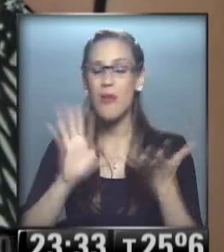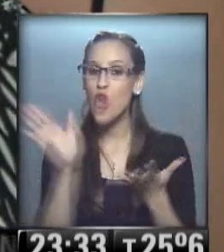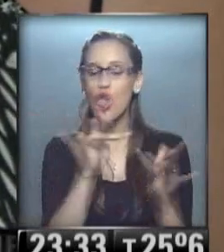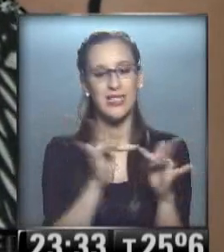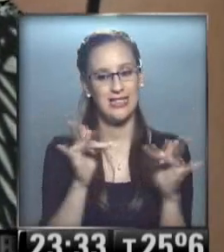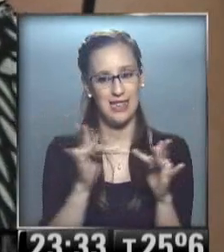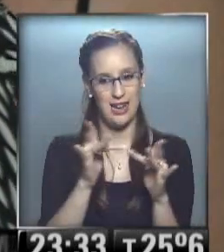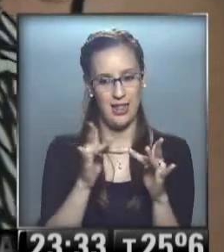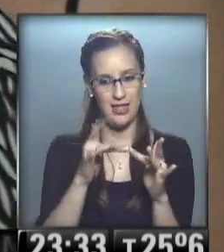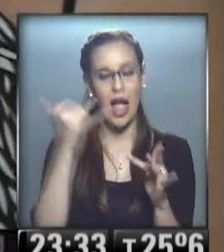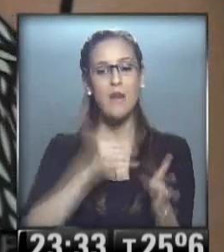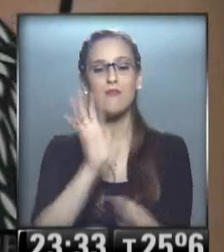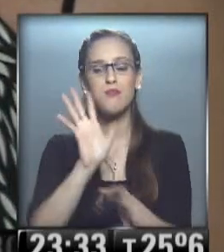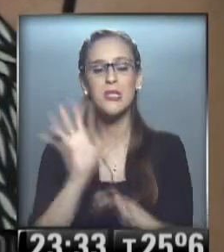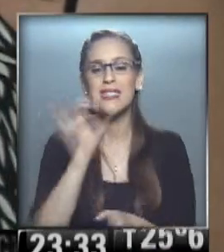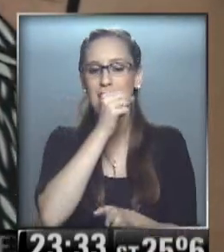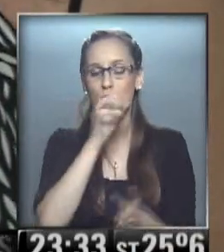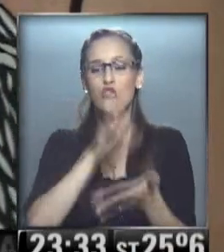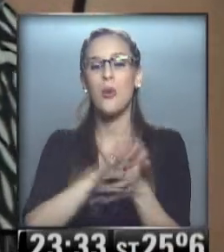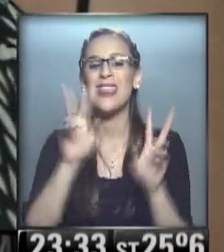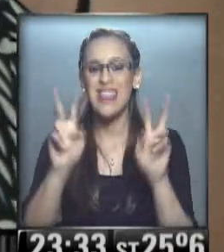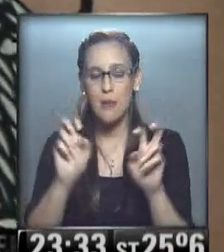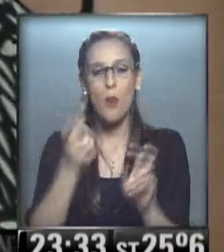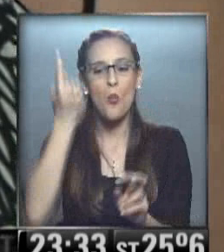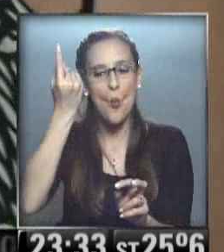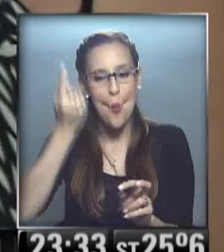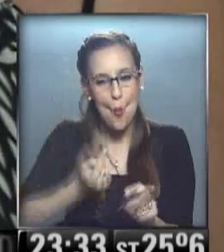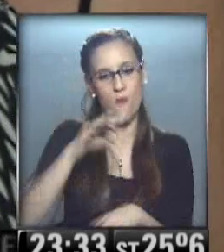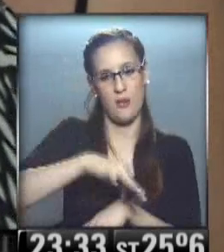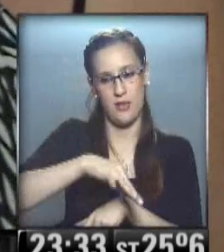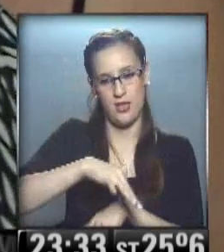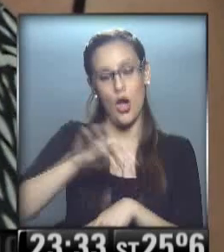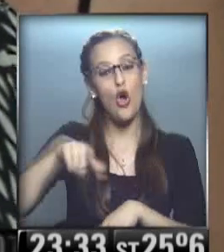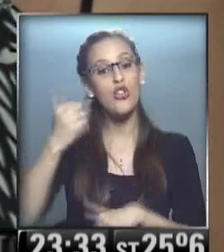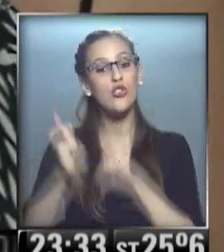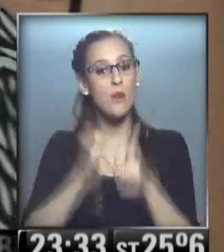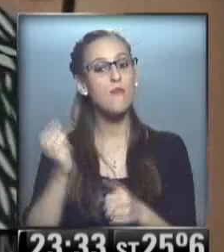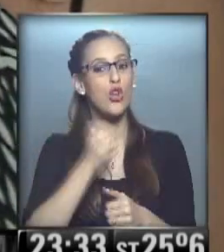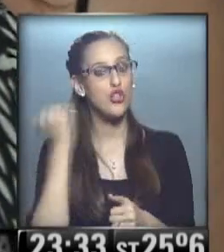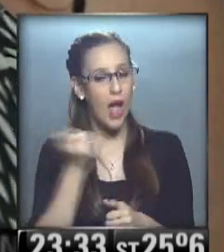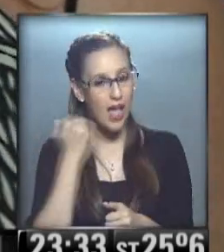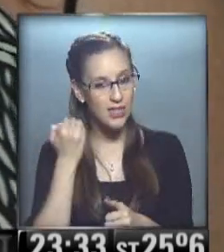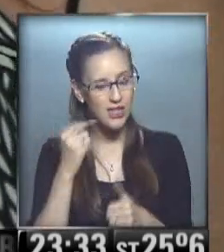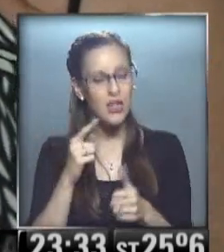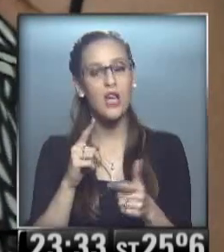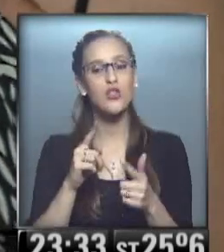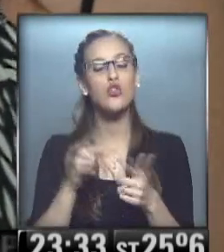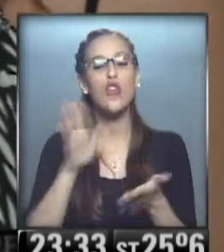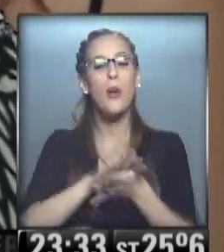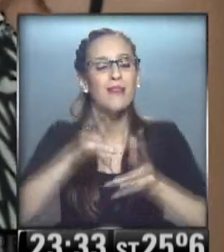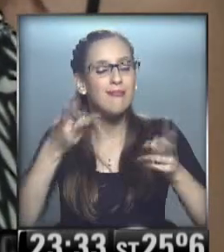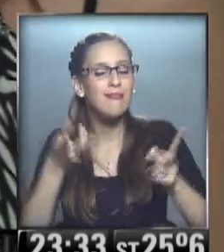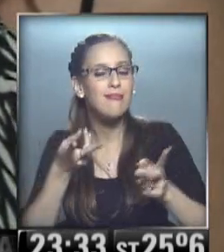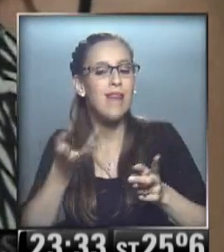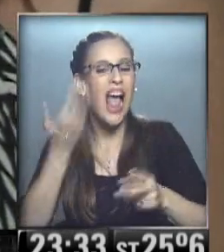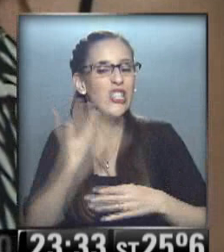secreto a voces, si se quiere, vinculado a la temática de la anorexia y la bulimia. Otra historia, aquí en este caso la posibilidad del reencuentro de una